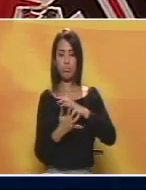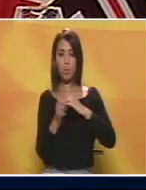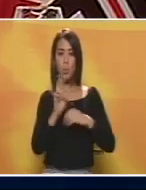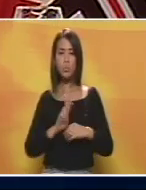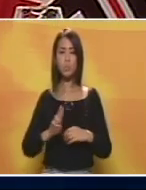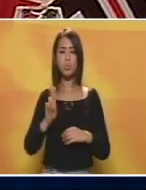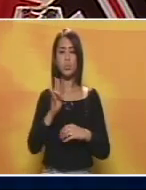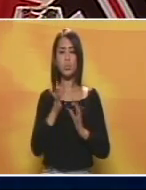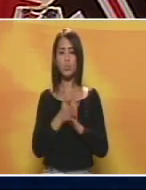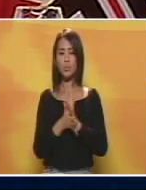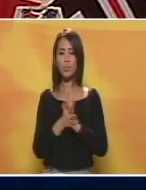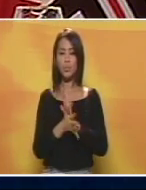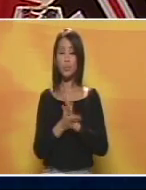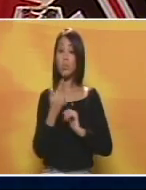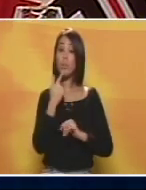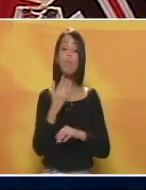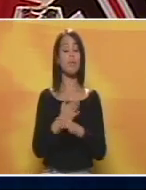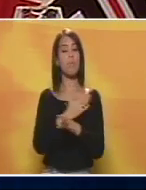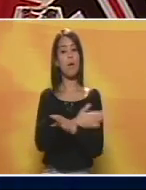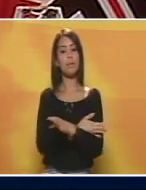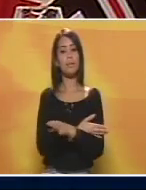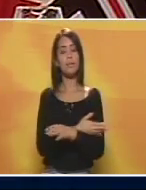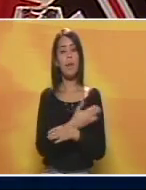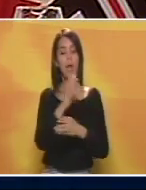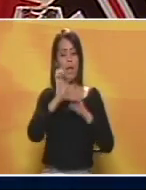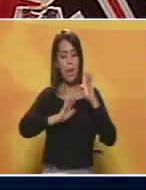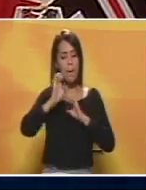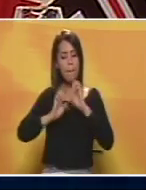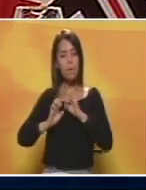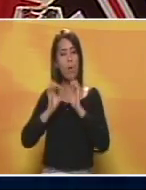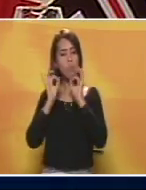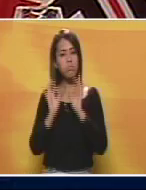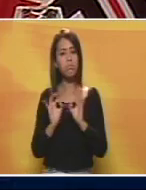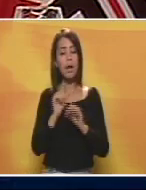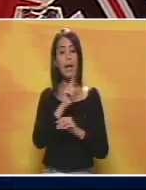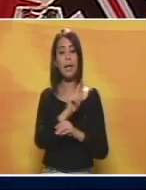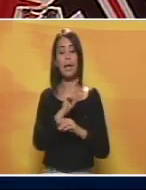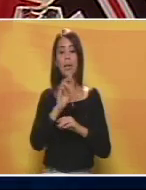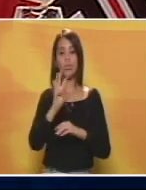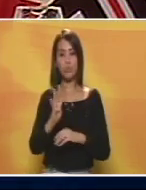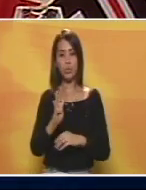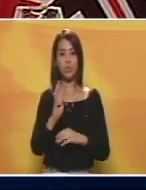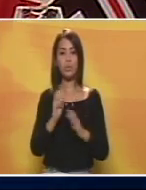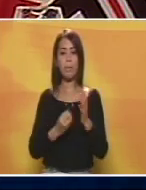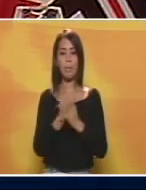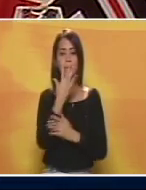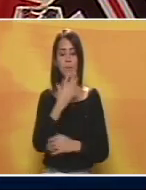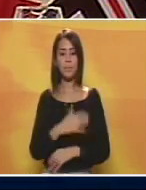utilizado, como ya lo dijimos, fueron auditados y certificados el 14 de mayo.